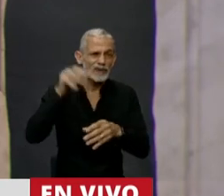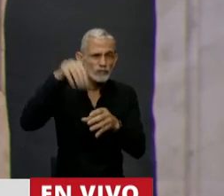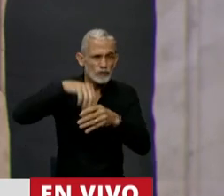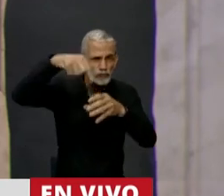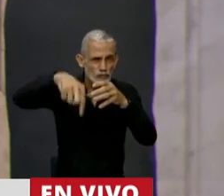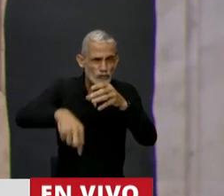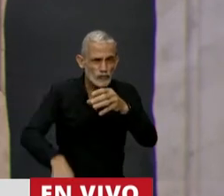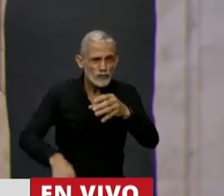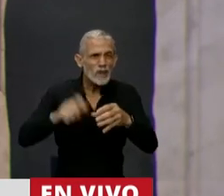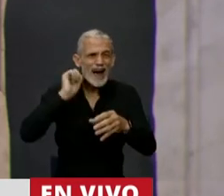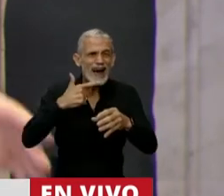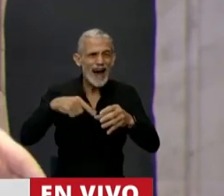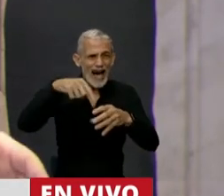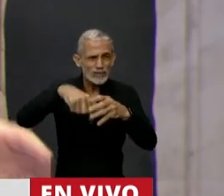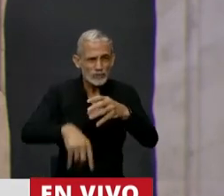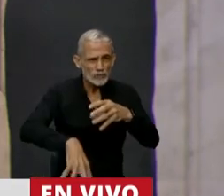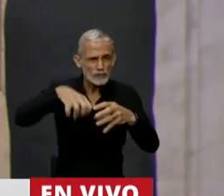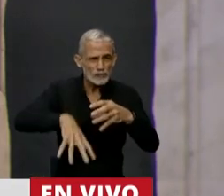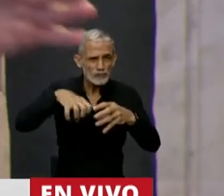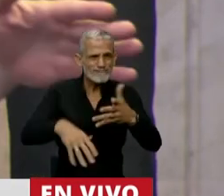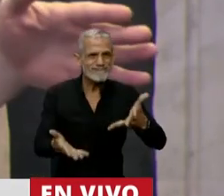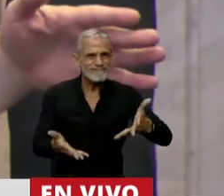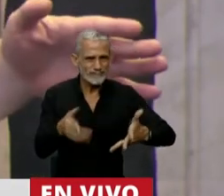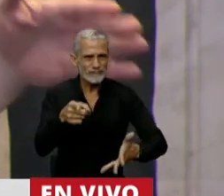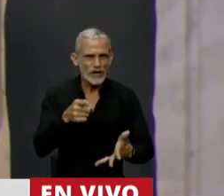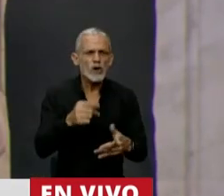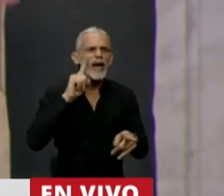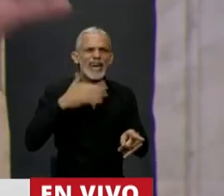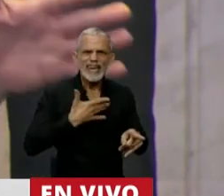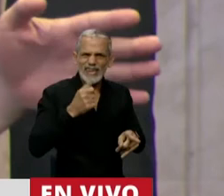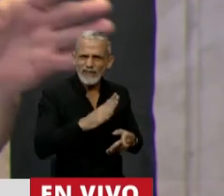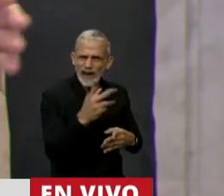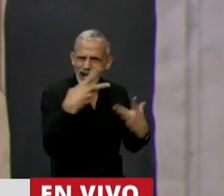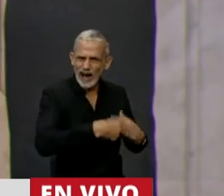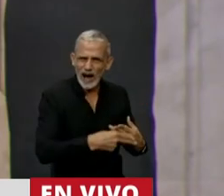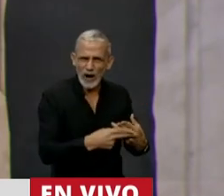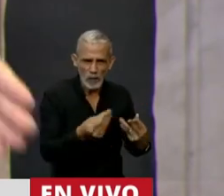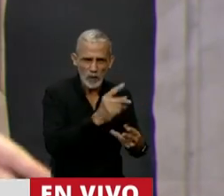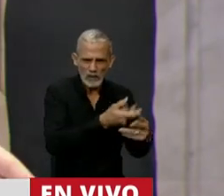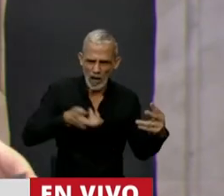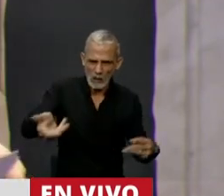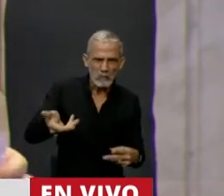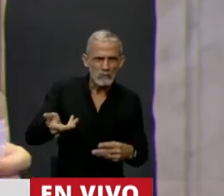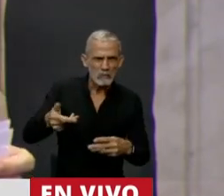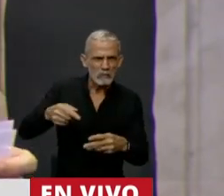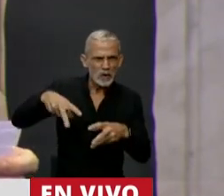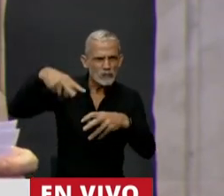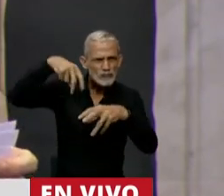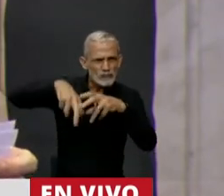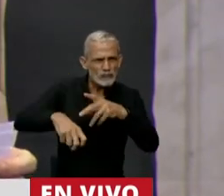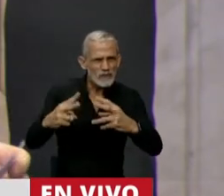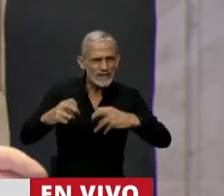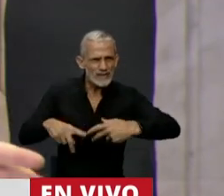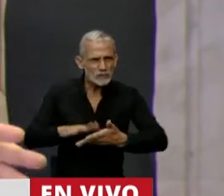fracking o al beneficio de empresarios, mientras se elimina el IFE, digo, ¿no? Ahí están claras las